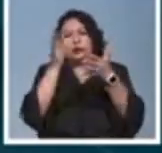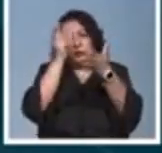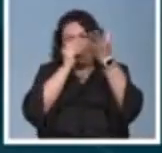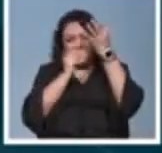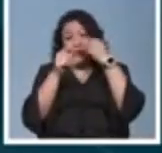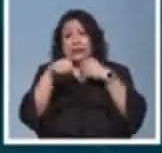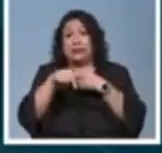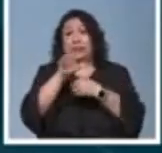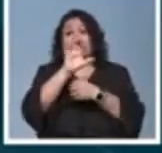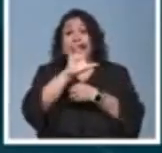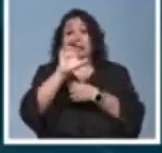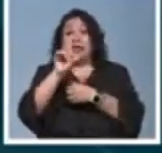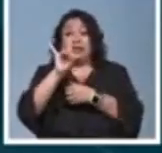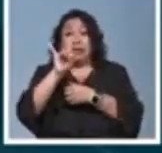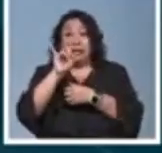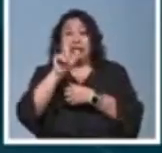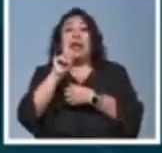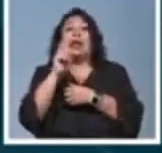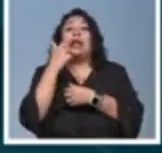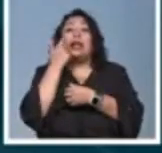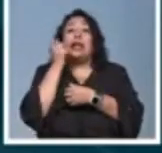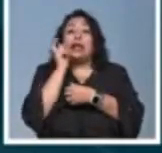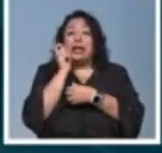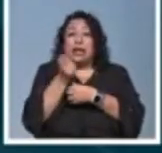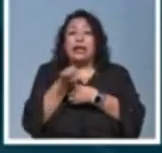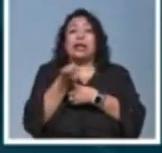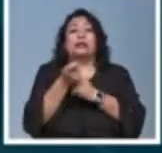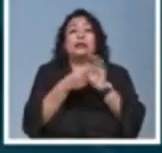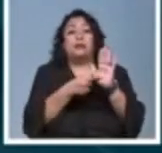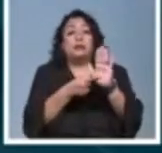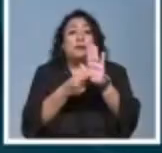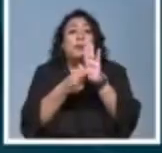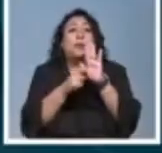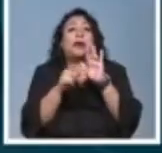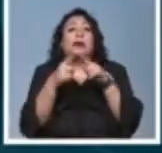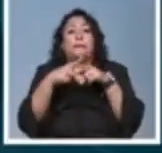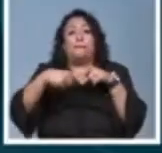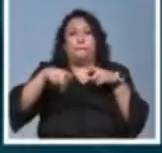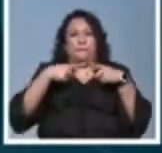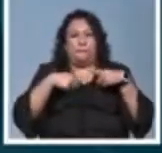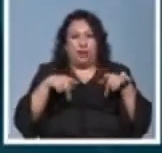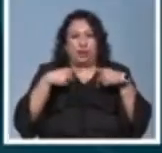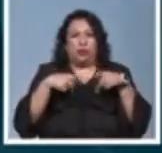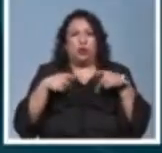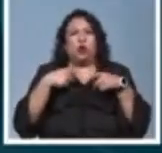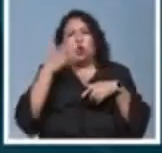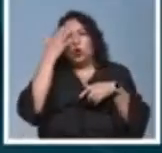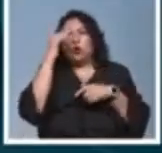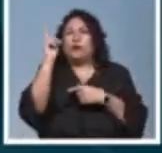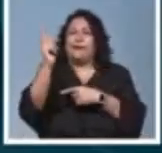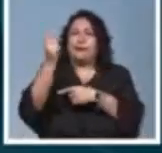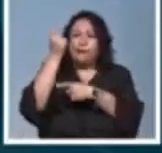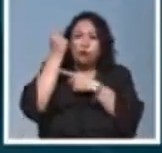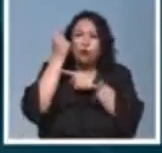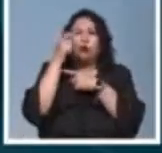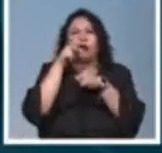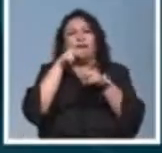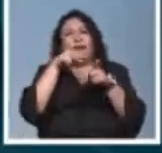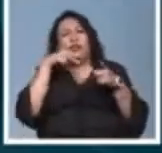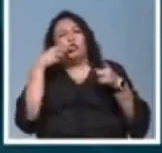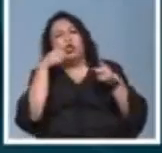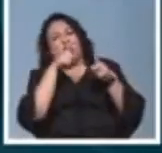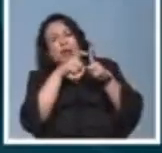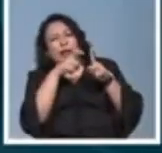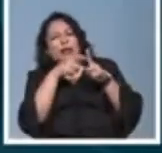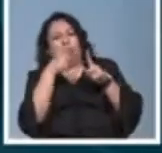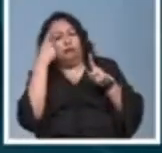Lo que el Centro de Cultura Digital es que busca acercar a nuestros públicos a las tecnologías desde una perspectiva